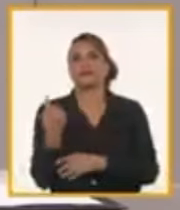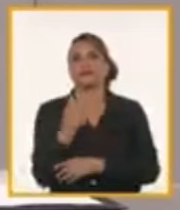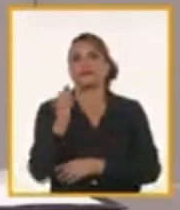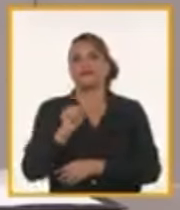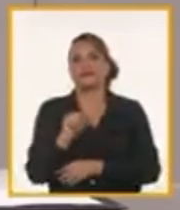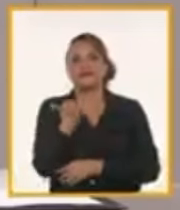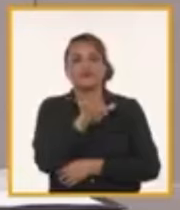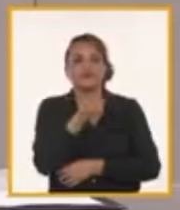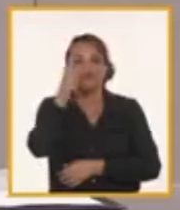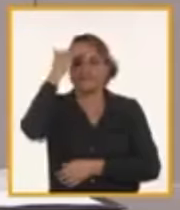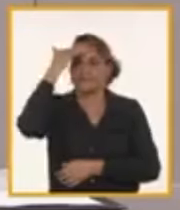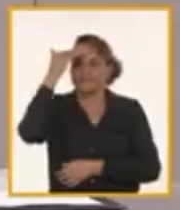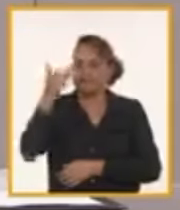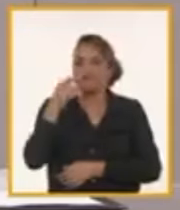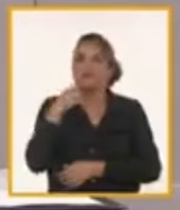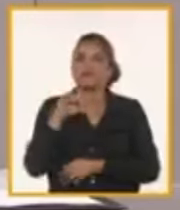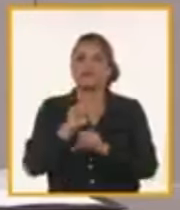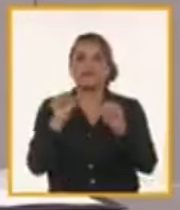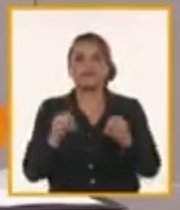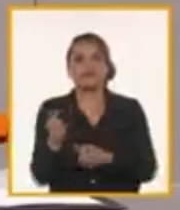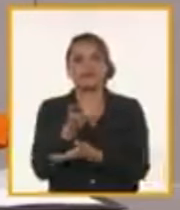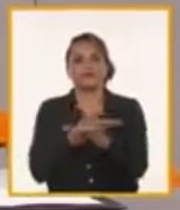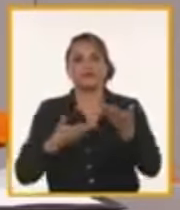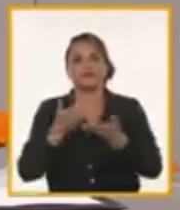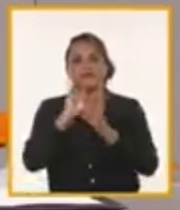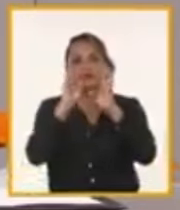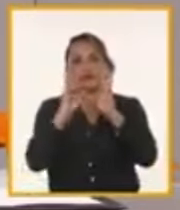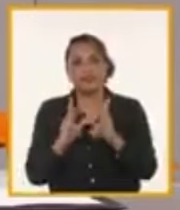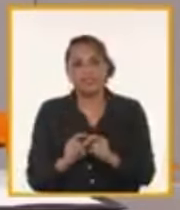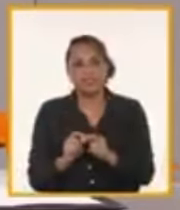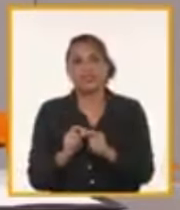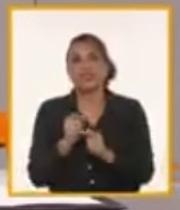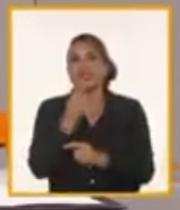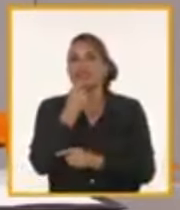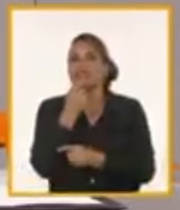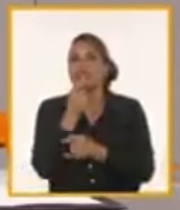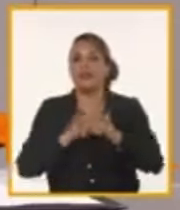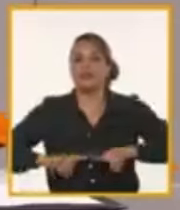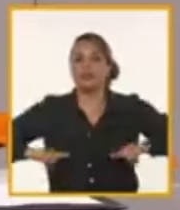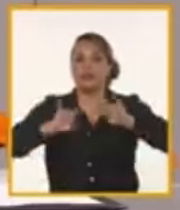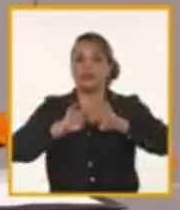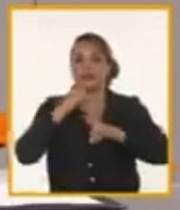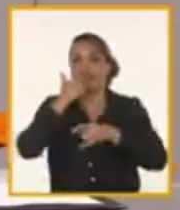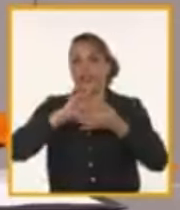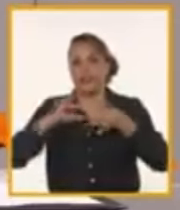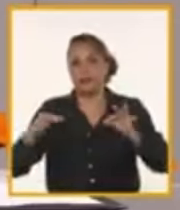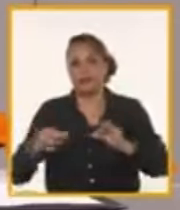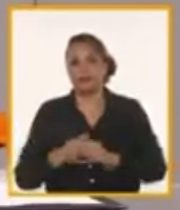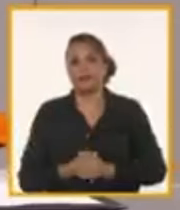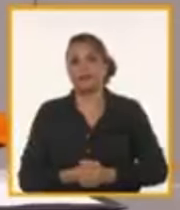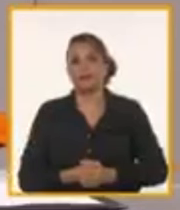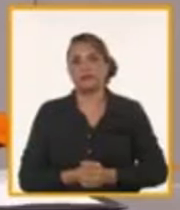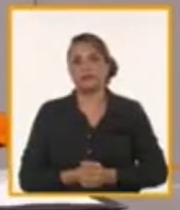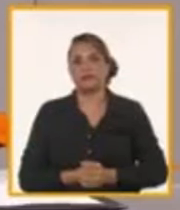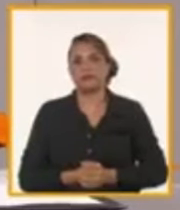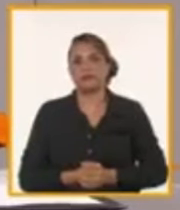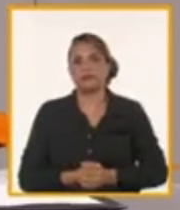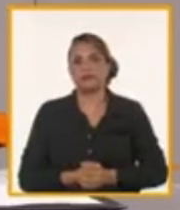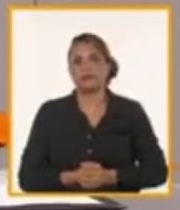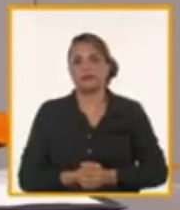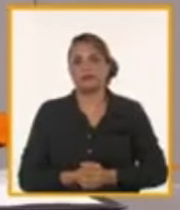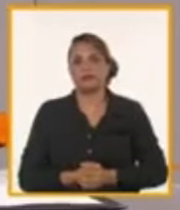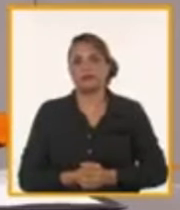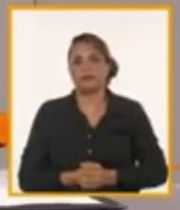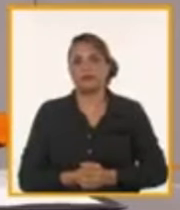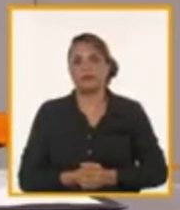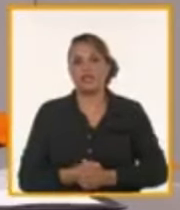Igualmente agradecida la posibilidad de compartir los resultados de nuestra joven institución como usted decía la universidad de Artemisa eh